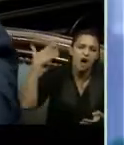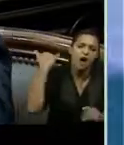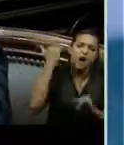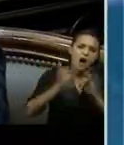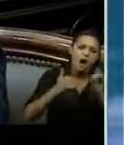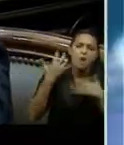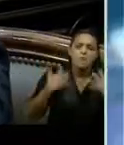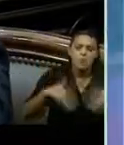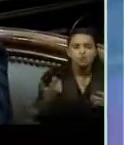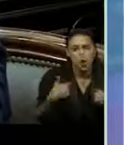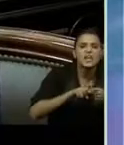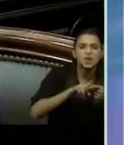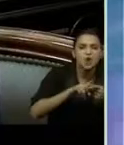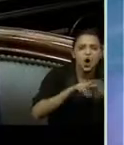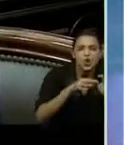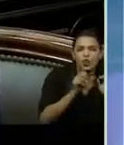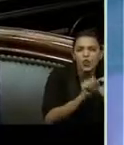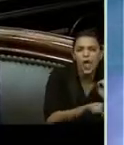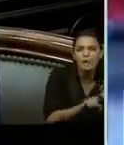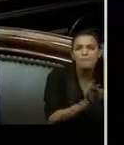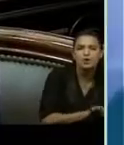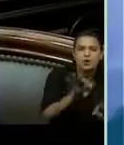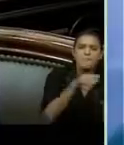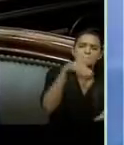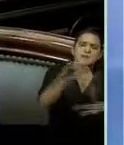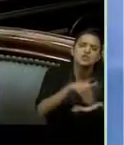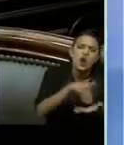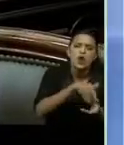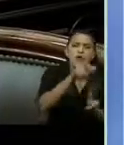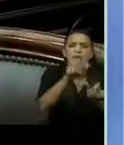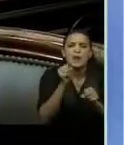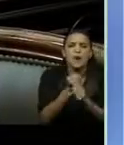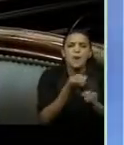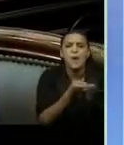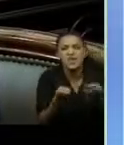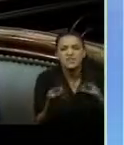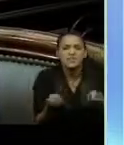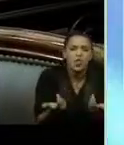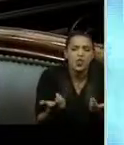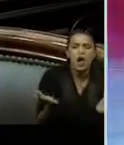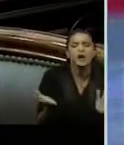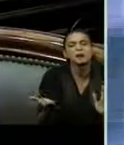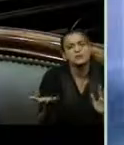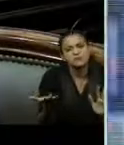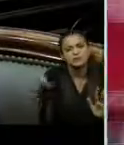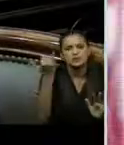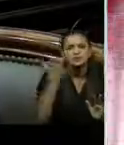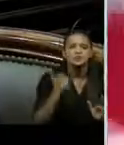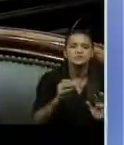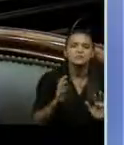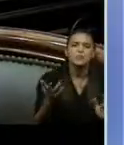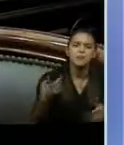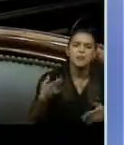San Barbide, dos legisladores son de Juntos por el Cambio, pero priorizaron la defensa de los intereses de Mendoza con